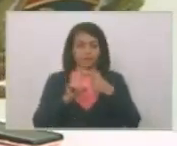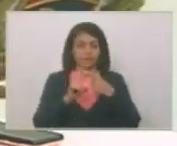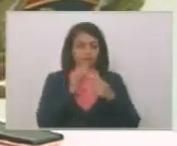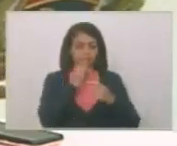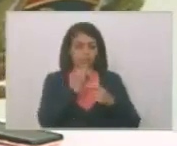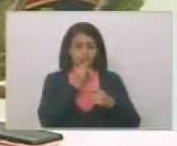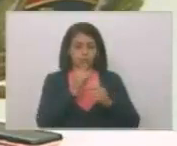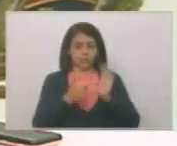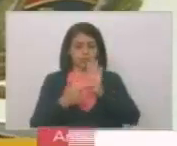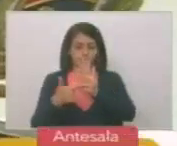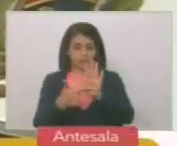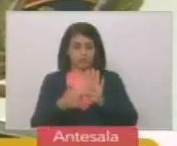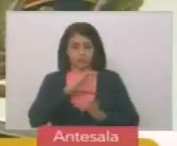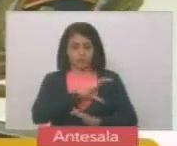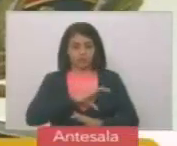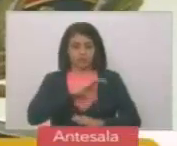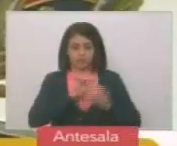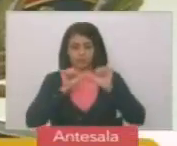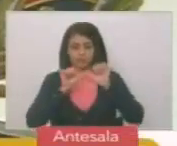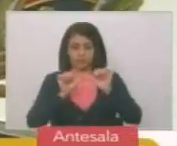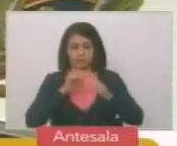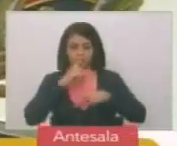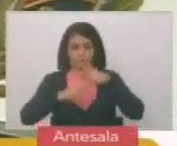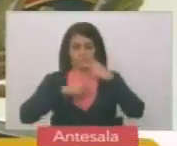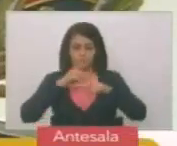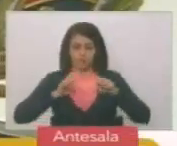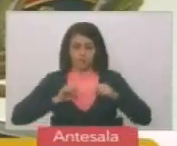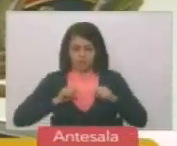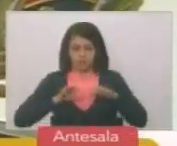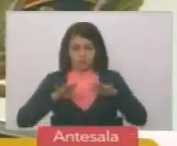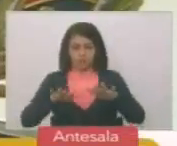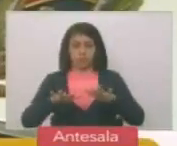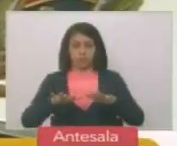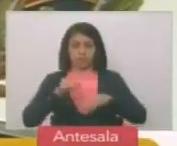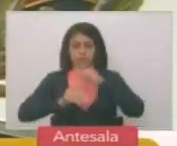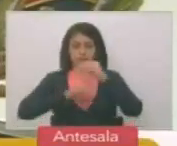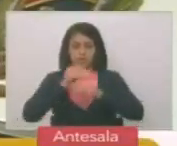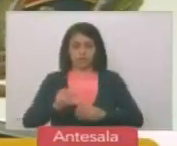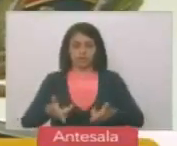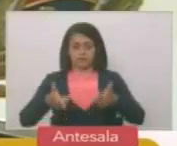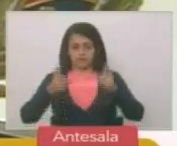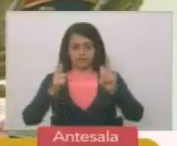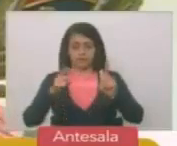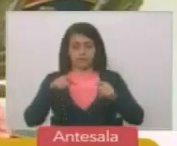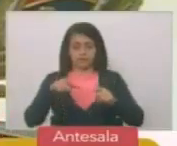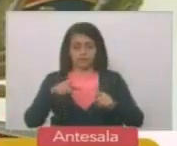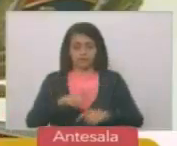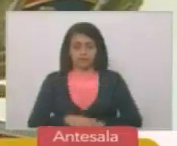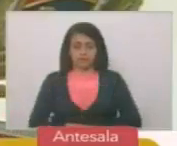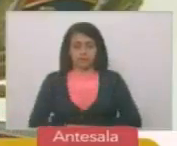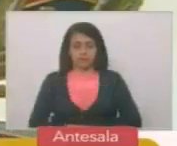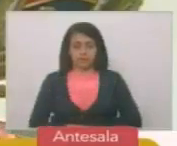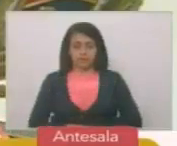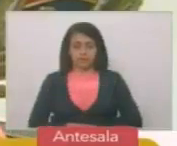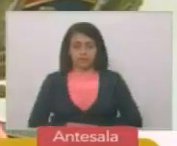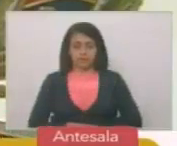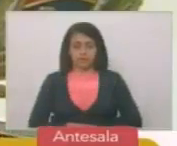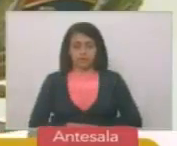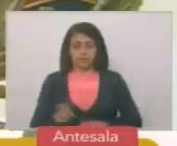informe presentado por la Comisión Permanente de Política Exterior para que se autorice el orden,